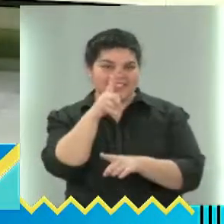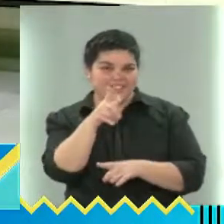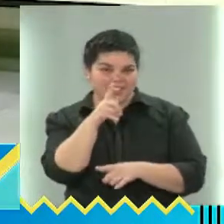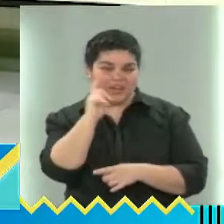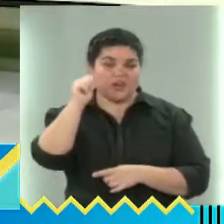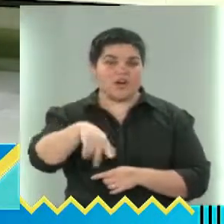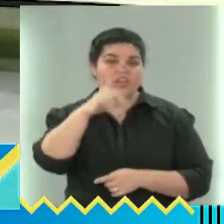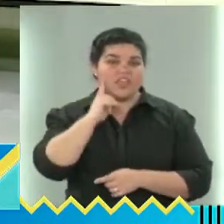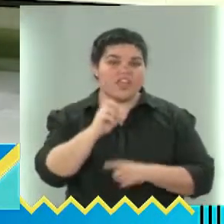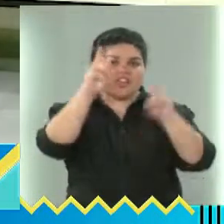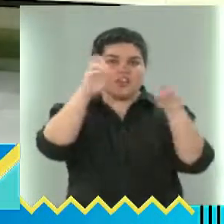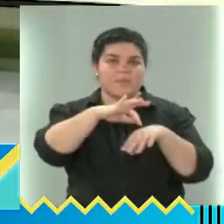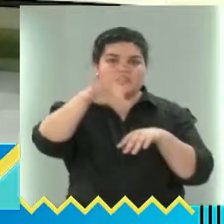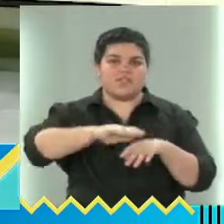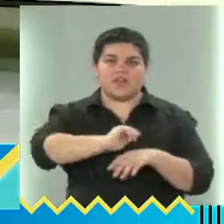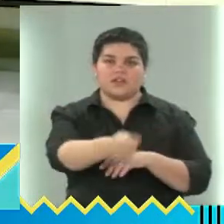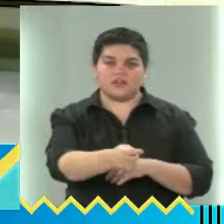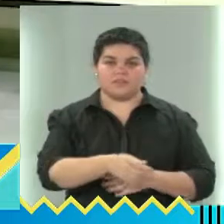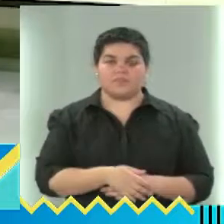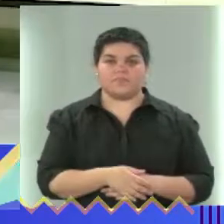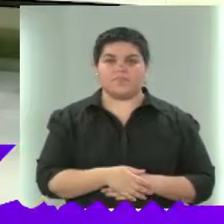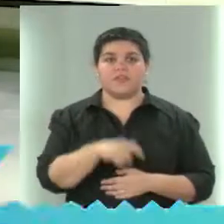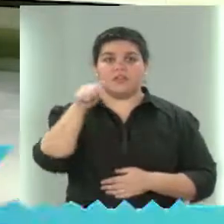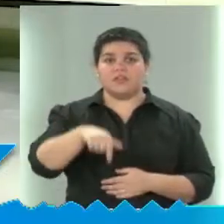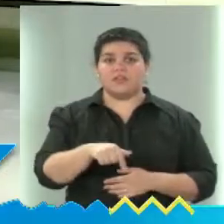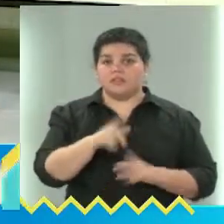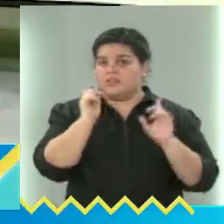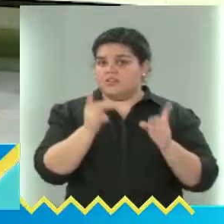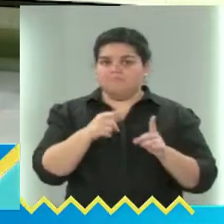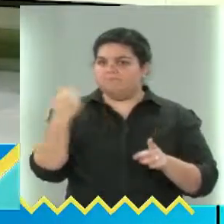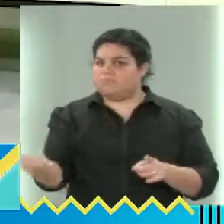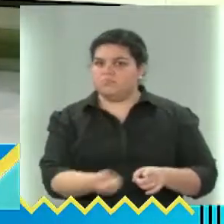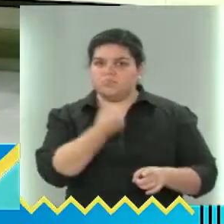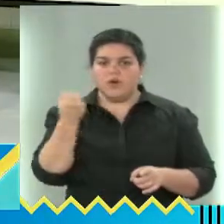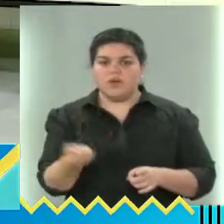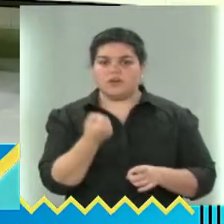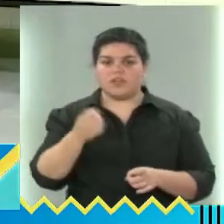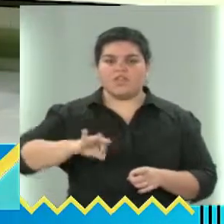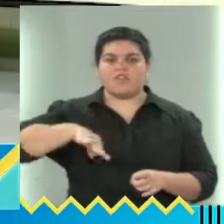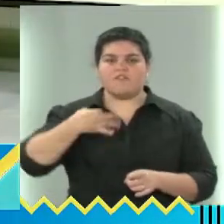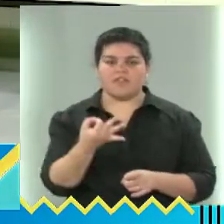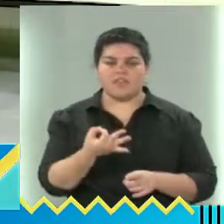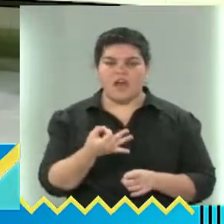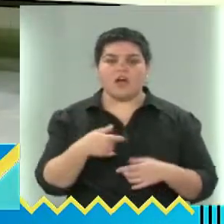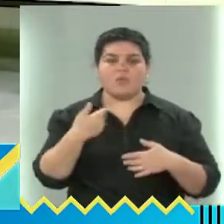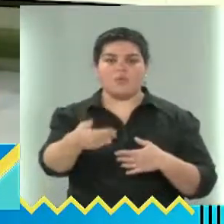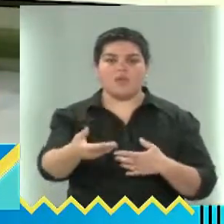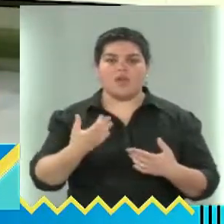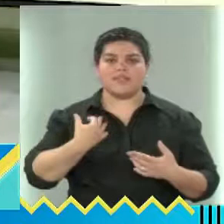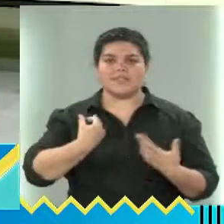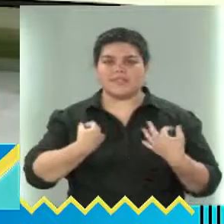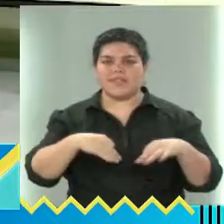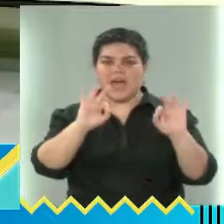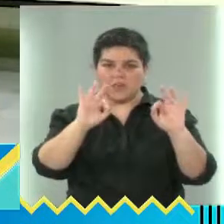estamos hablando de donación de sangre. Este hecho fundamental y muy importante para la vida que puede salvar vidas y que